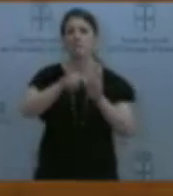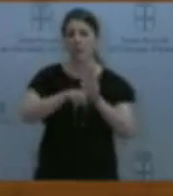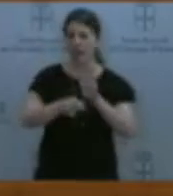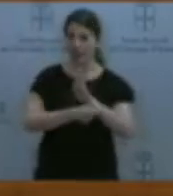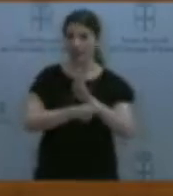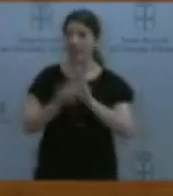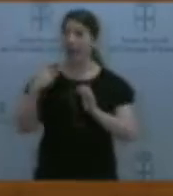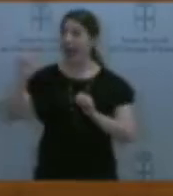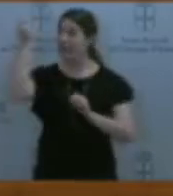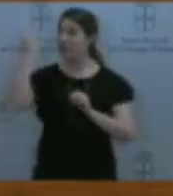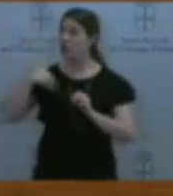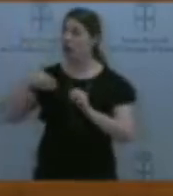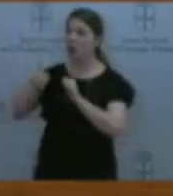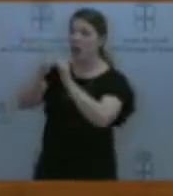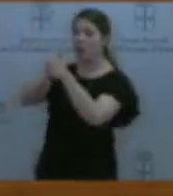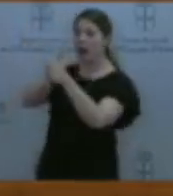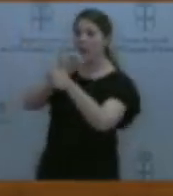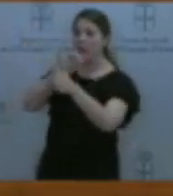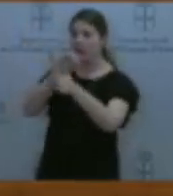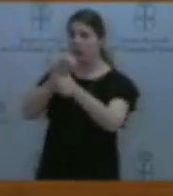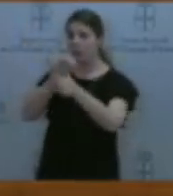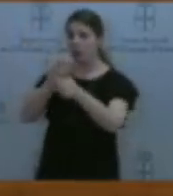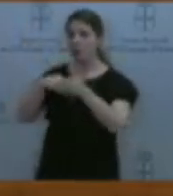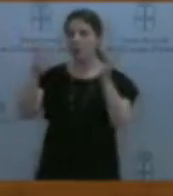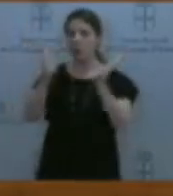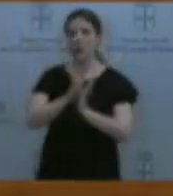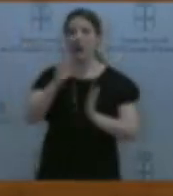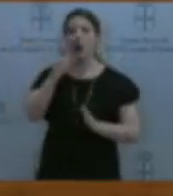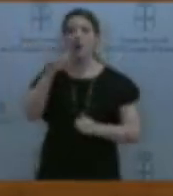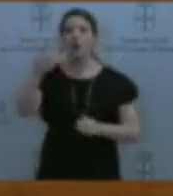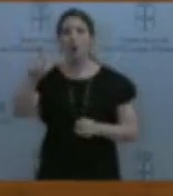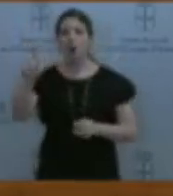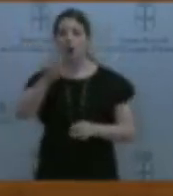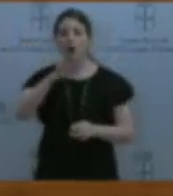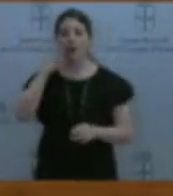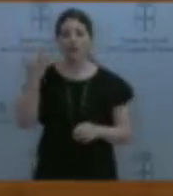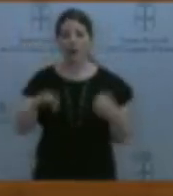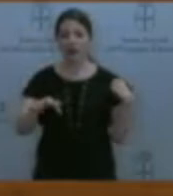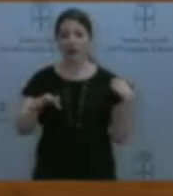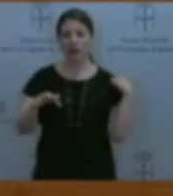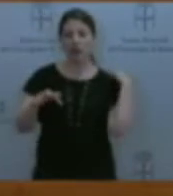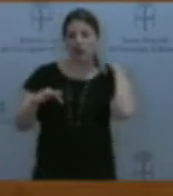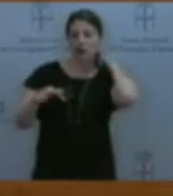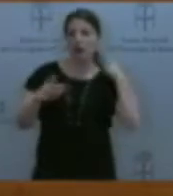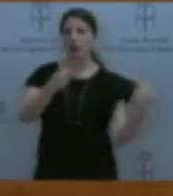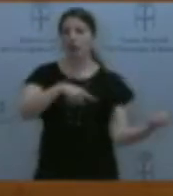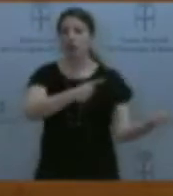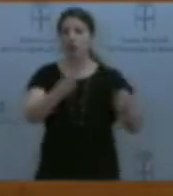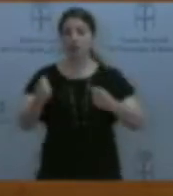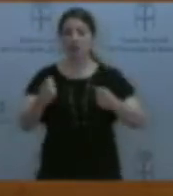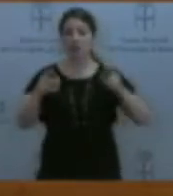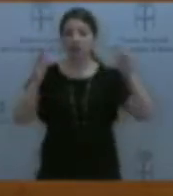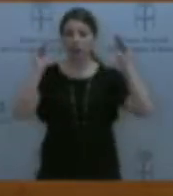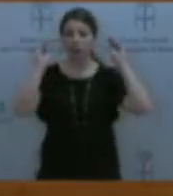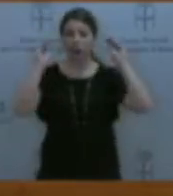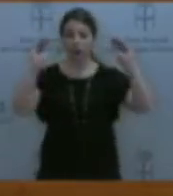cuenca del Ruhr o Nord-Pas-de-Calais en Francia, por ejemplo. Necesitamos una formación profesional especializada y